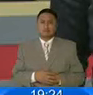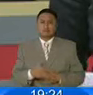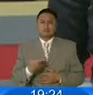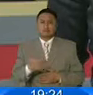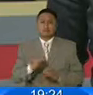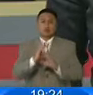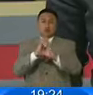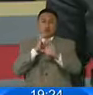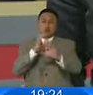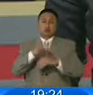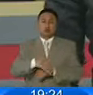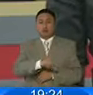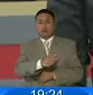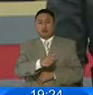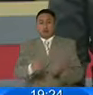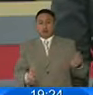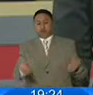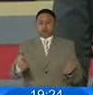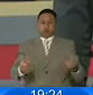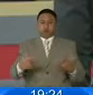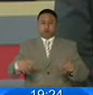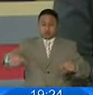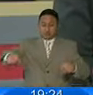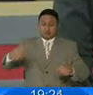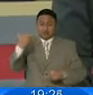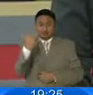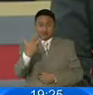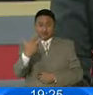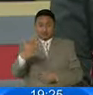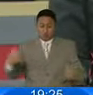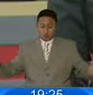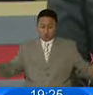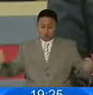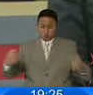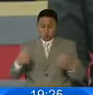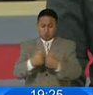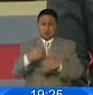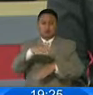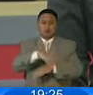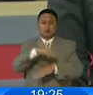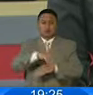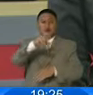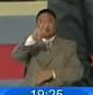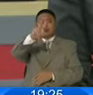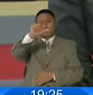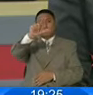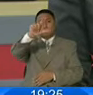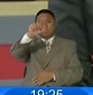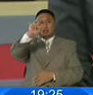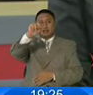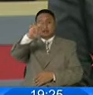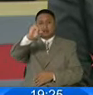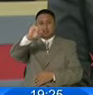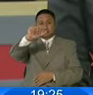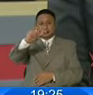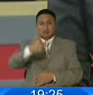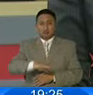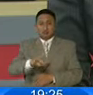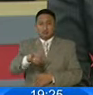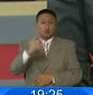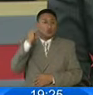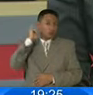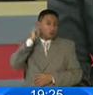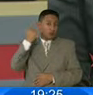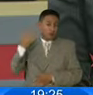Bus y un camión, además de una motocicleta, colisionaron en la vía Quevedo-Valencia. Como resultado de este percance, una menor falleció y otras